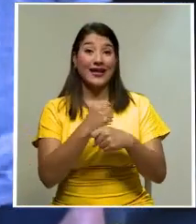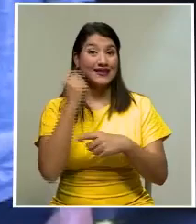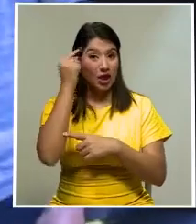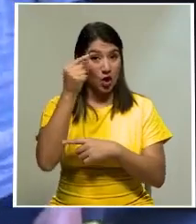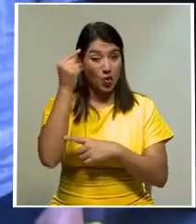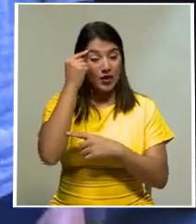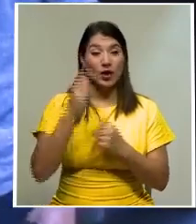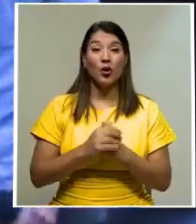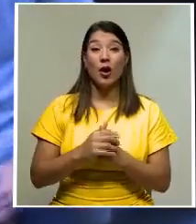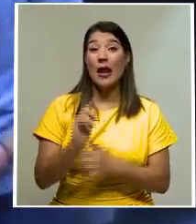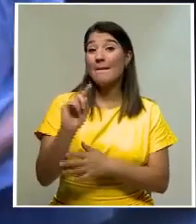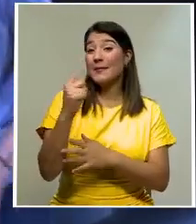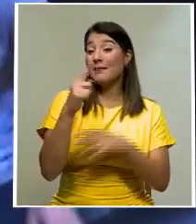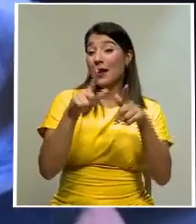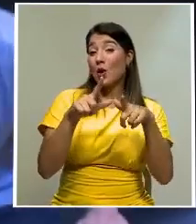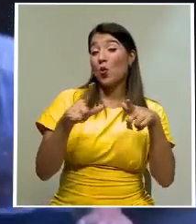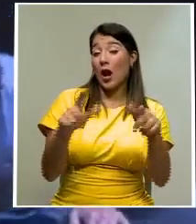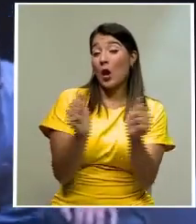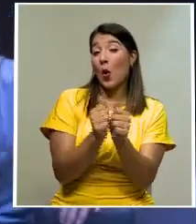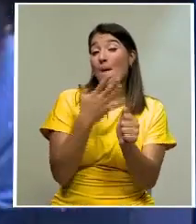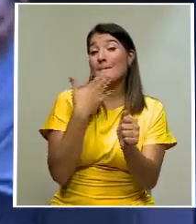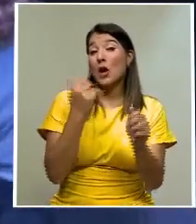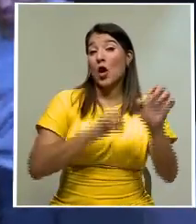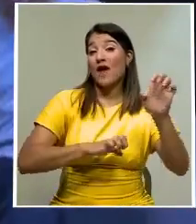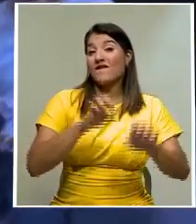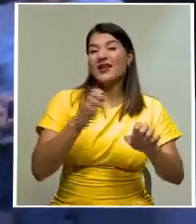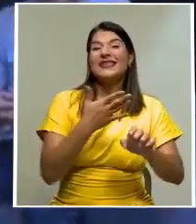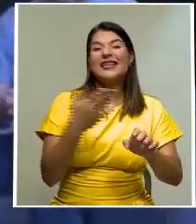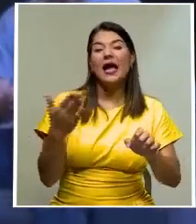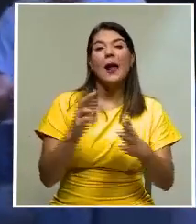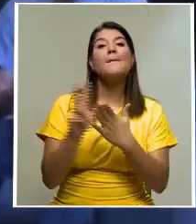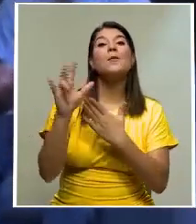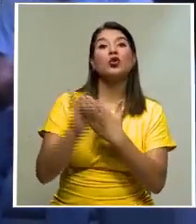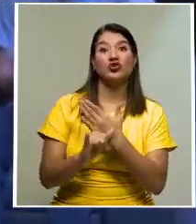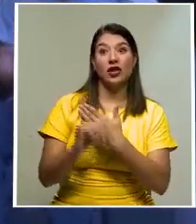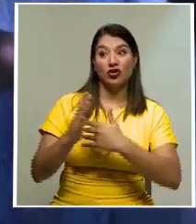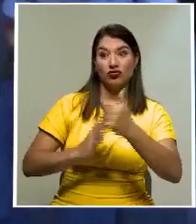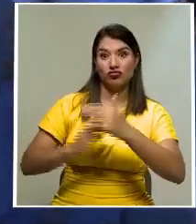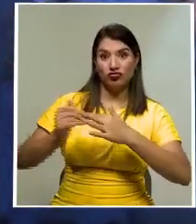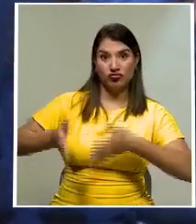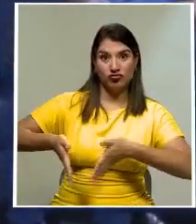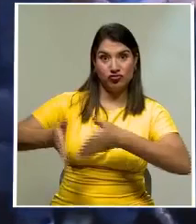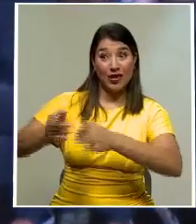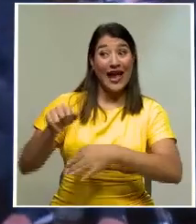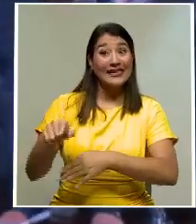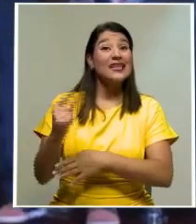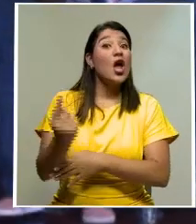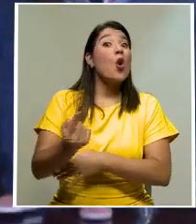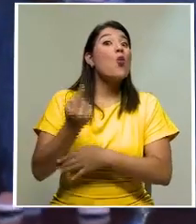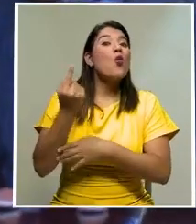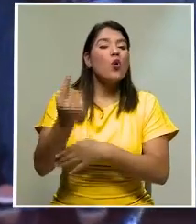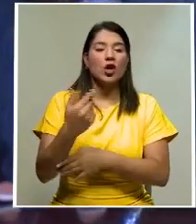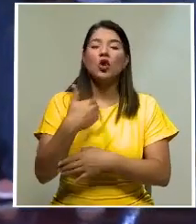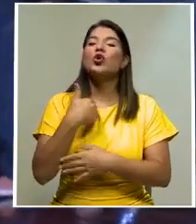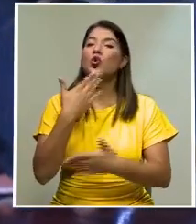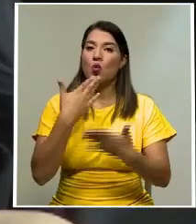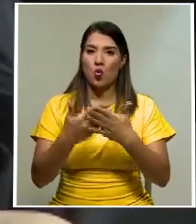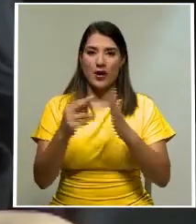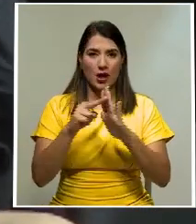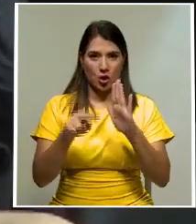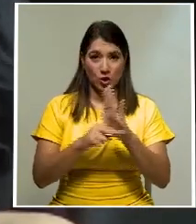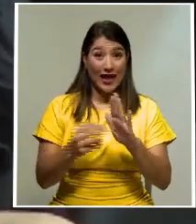El primer lugar mejor evaluado lo ocupa la ejecución de obra de infraestructura pública. Este es el único rubro que mejora y pasó